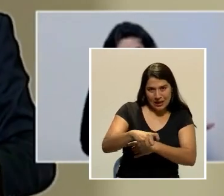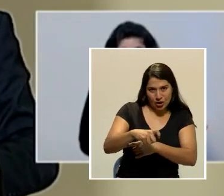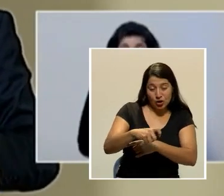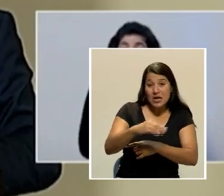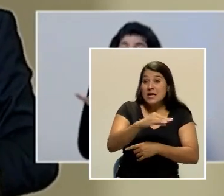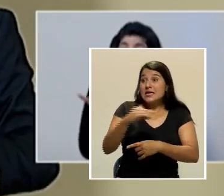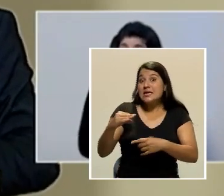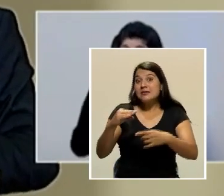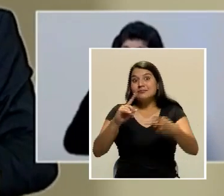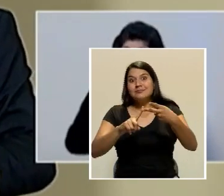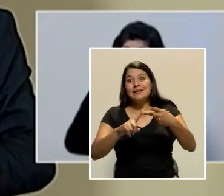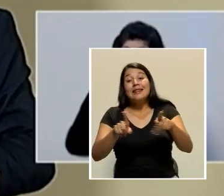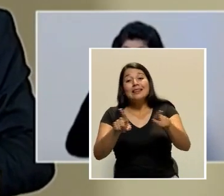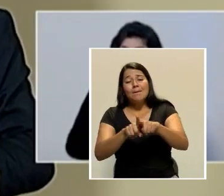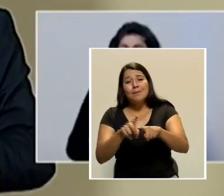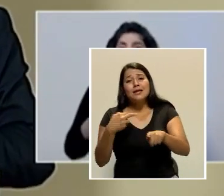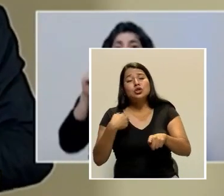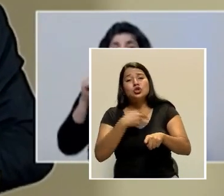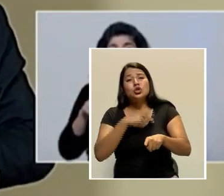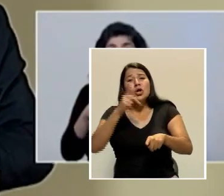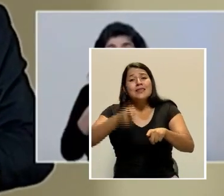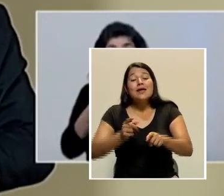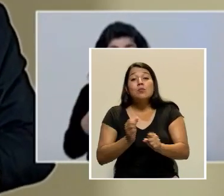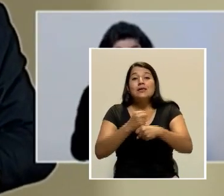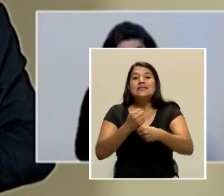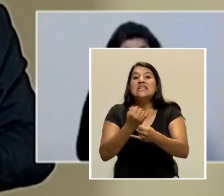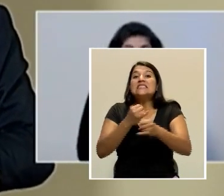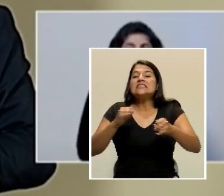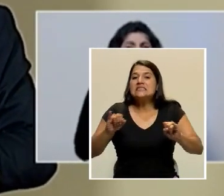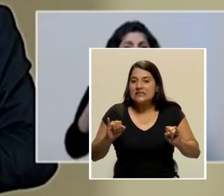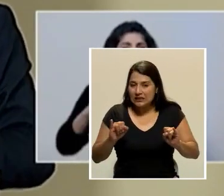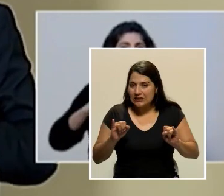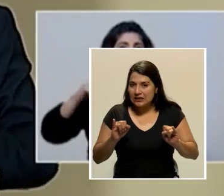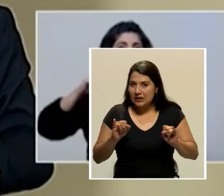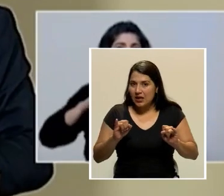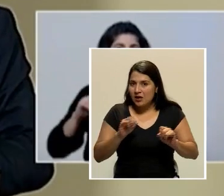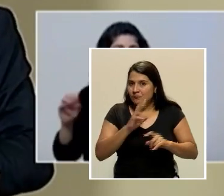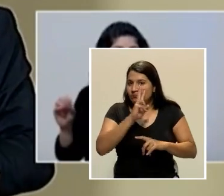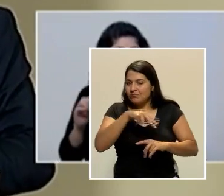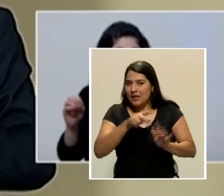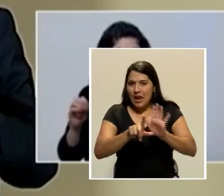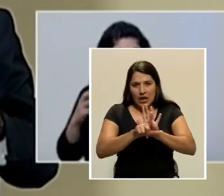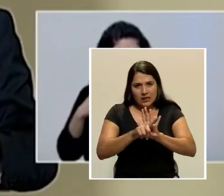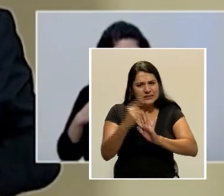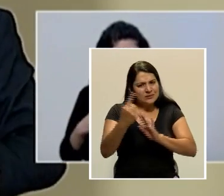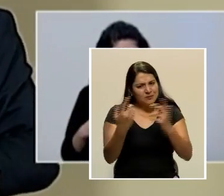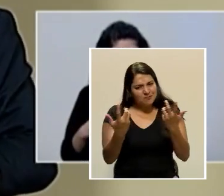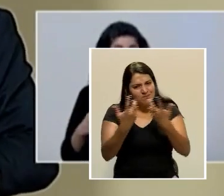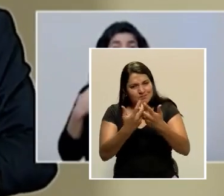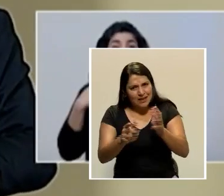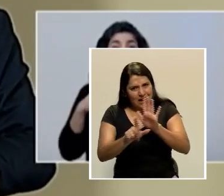sean particularmente vigilantes, porque por un lado tenemos que tener el equipo de protección, los diarios, las diferentes